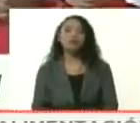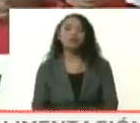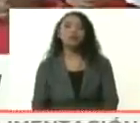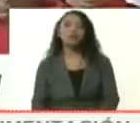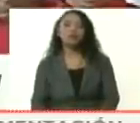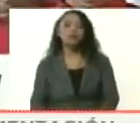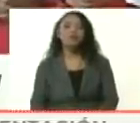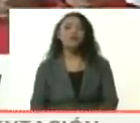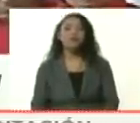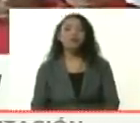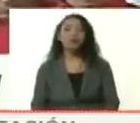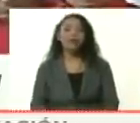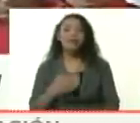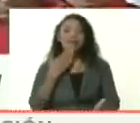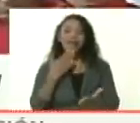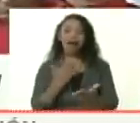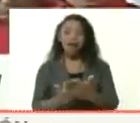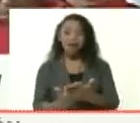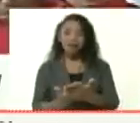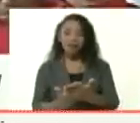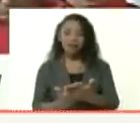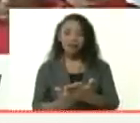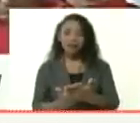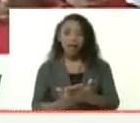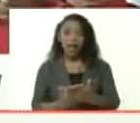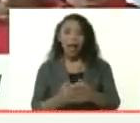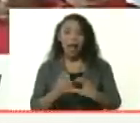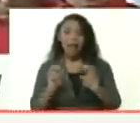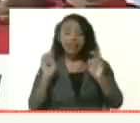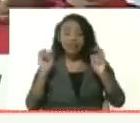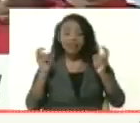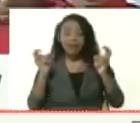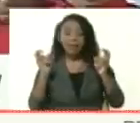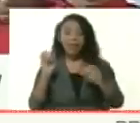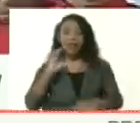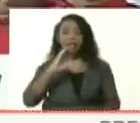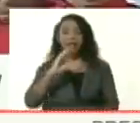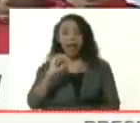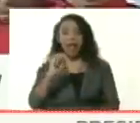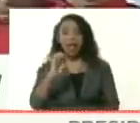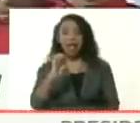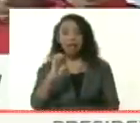Gracias, Gladys. Mira, bueno el tema del CNE.